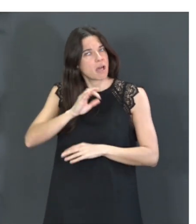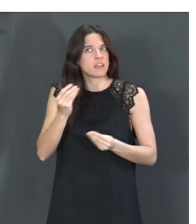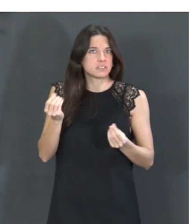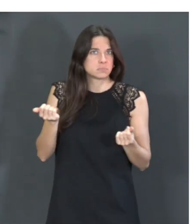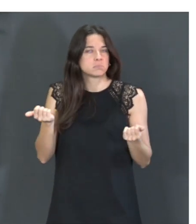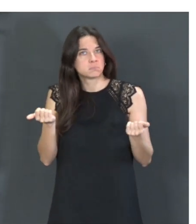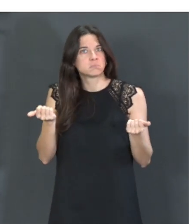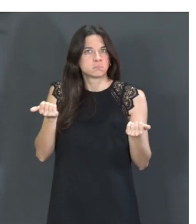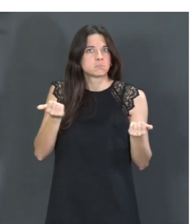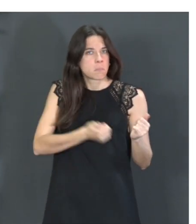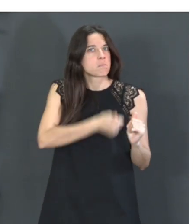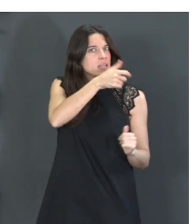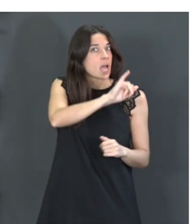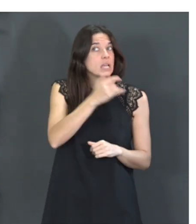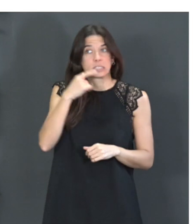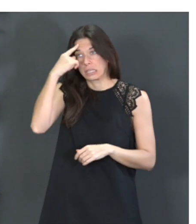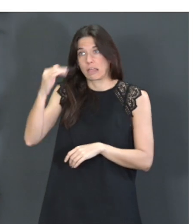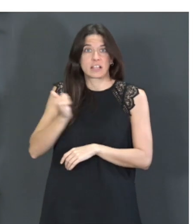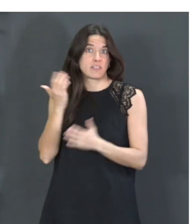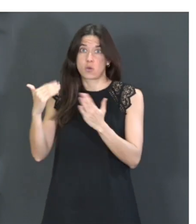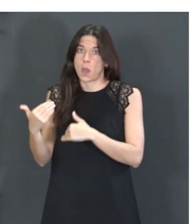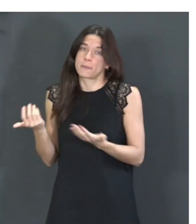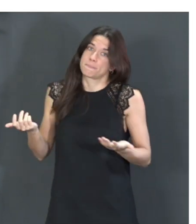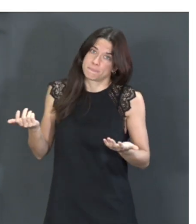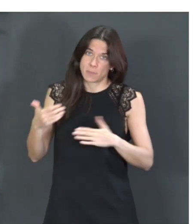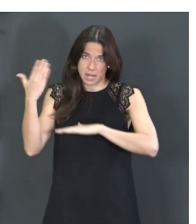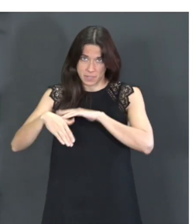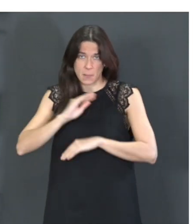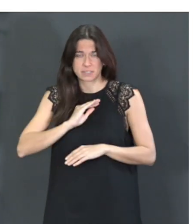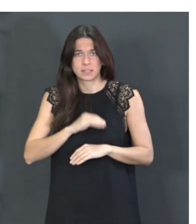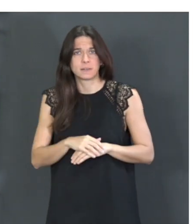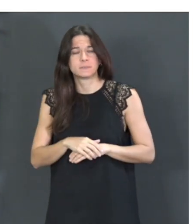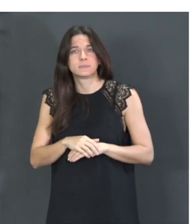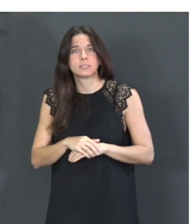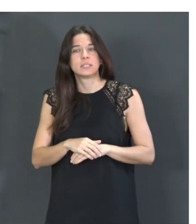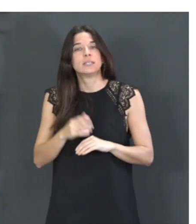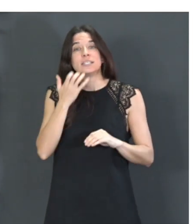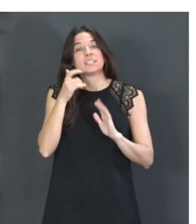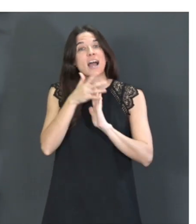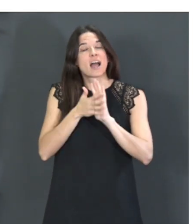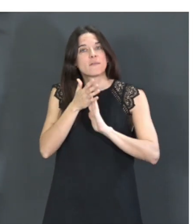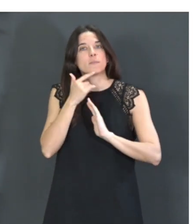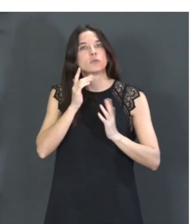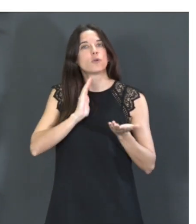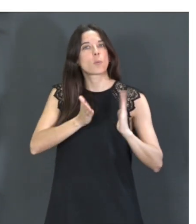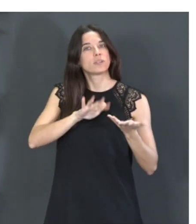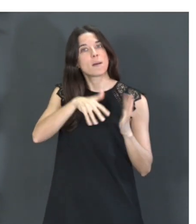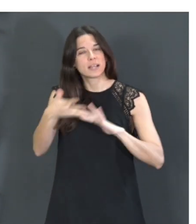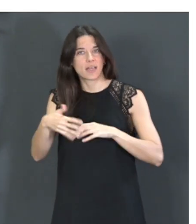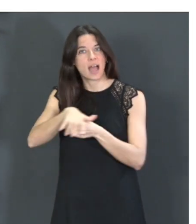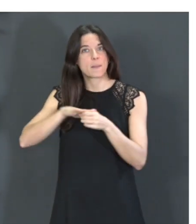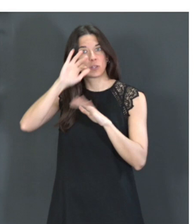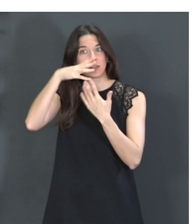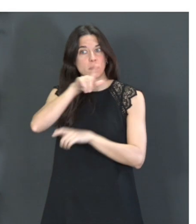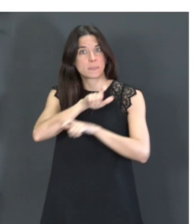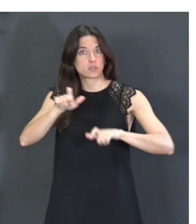posibilidades que si no la tienen, como hasta ahora. Cuando hablamos de robótica aplicada a nuestro ámbito de atención a las